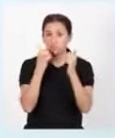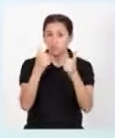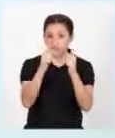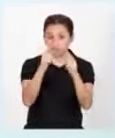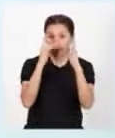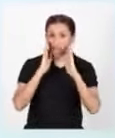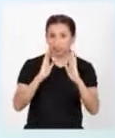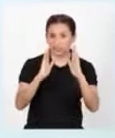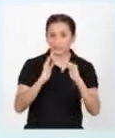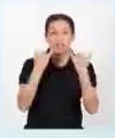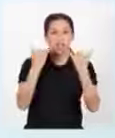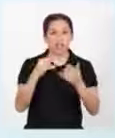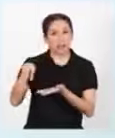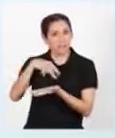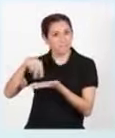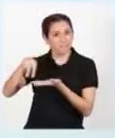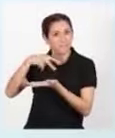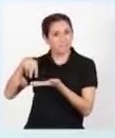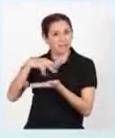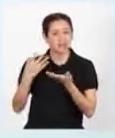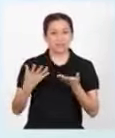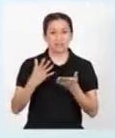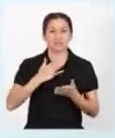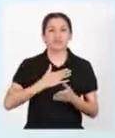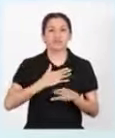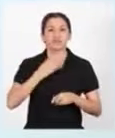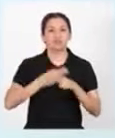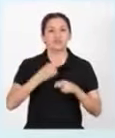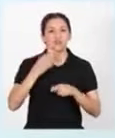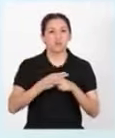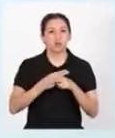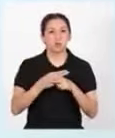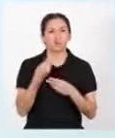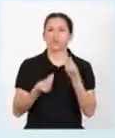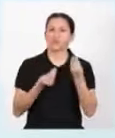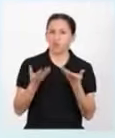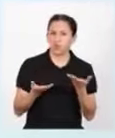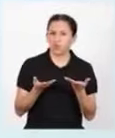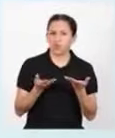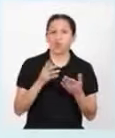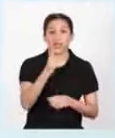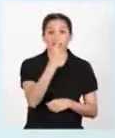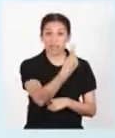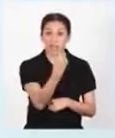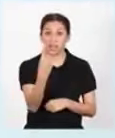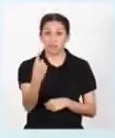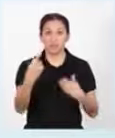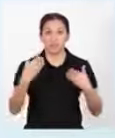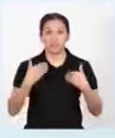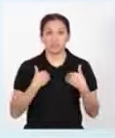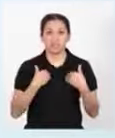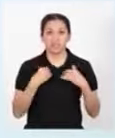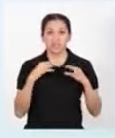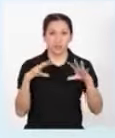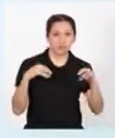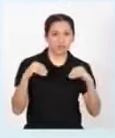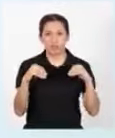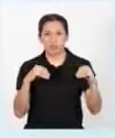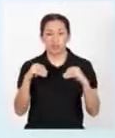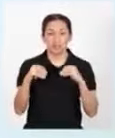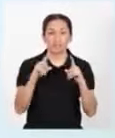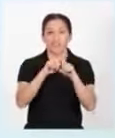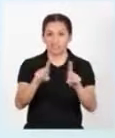Fueron siete. Muy buena tensión. Ahora bailaremos al ritmo de nuestro nombre. Eso quiere decir que cada uno tendrá una